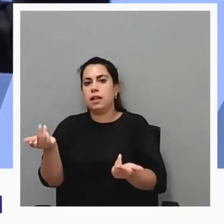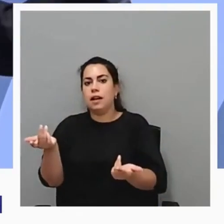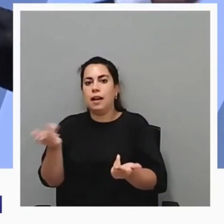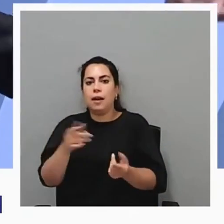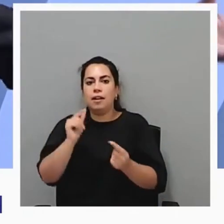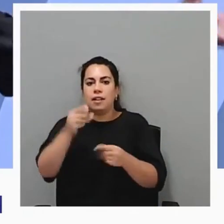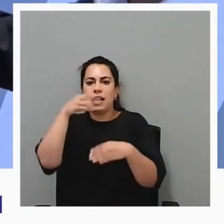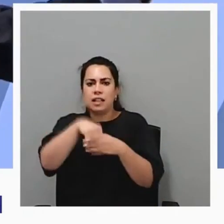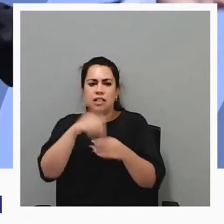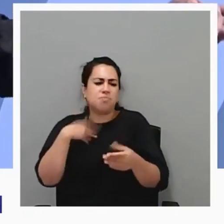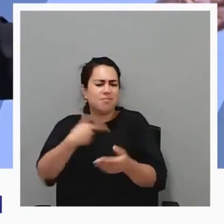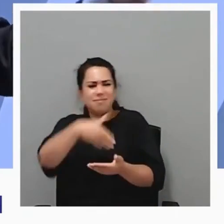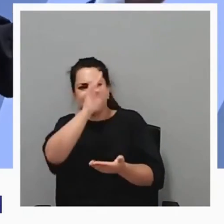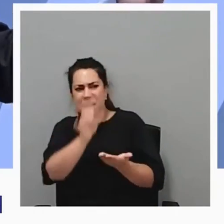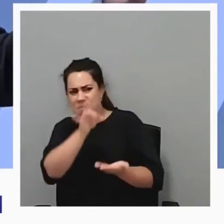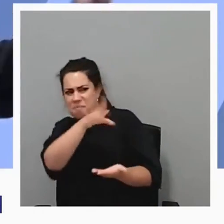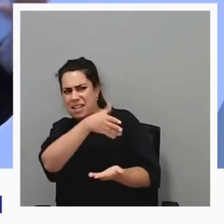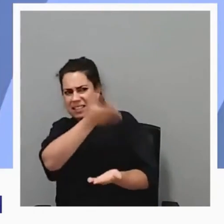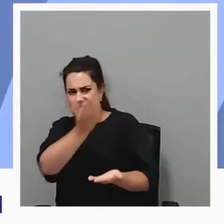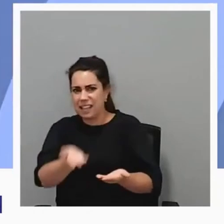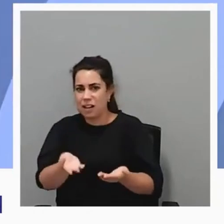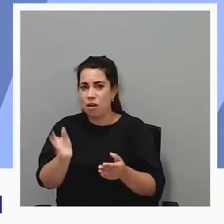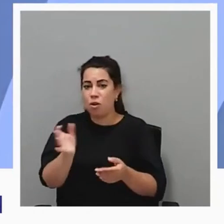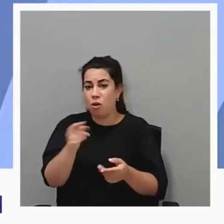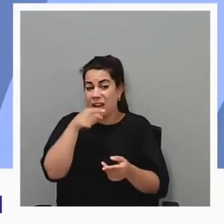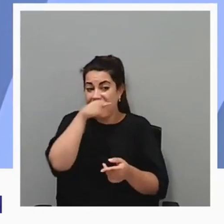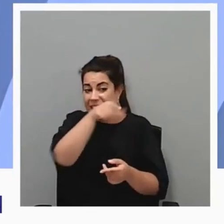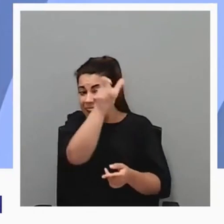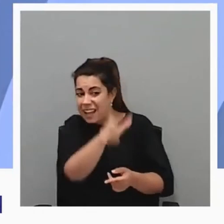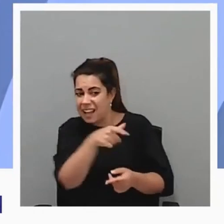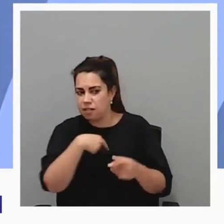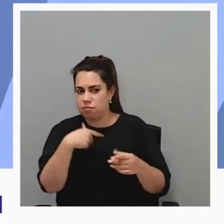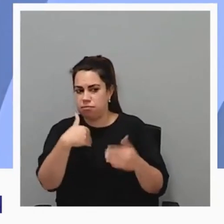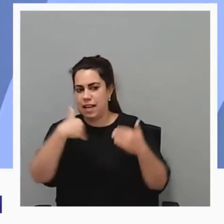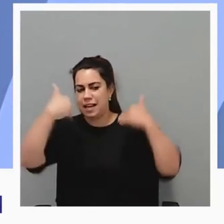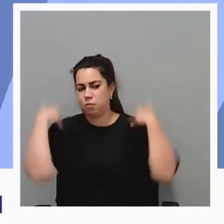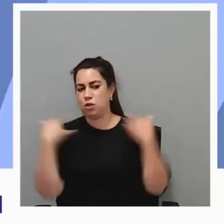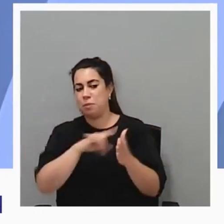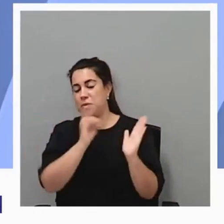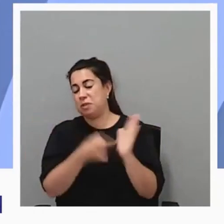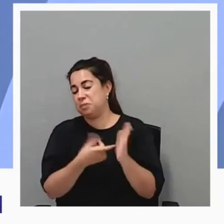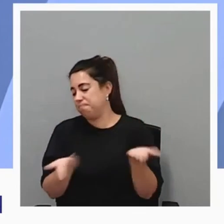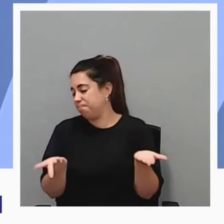vaya o que esté y haga todo. Es que eso no son términos, ¿no?